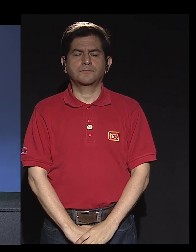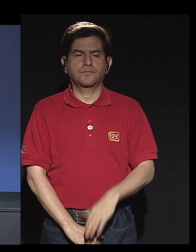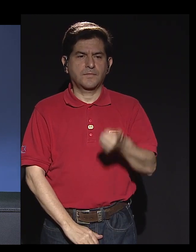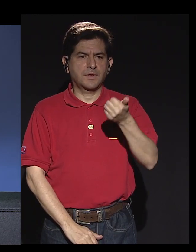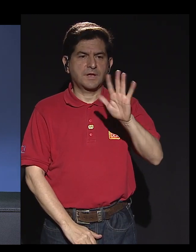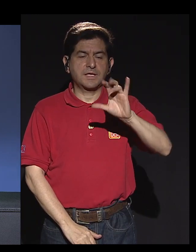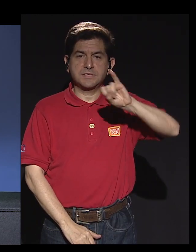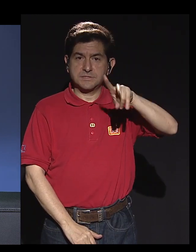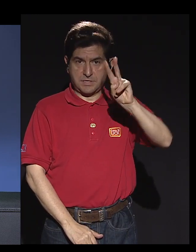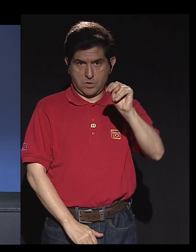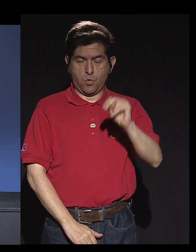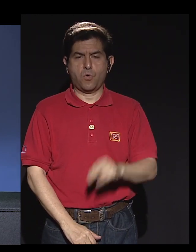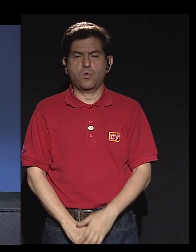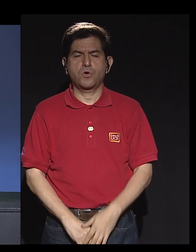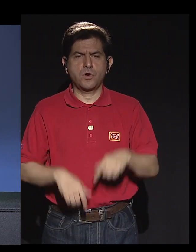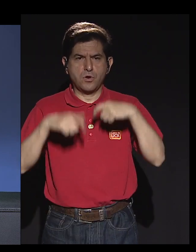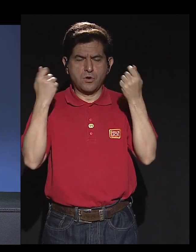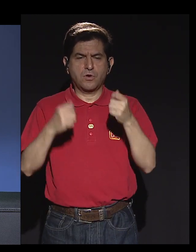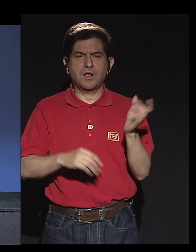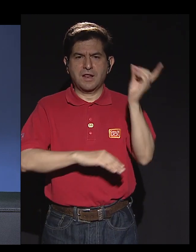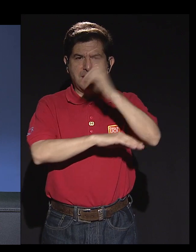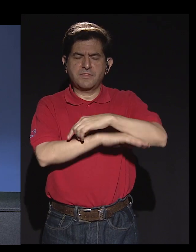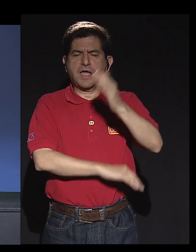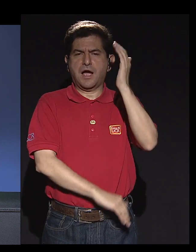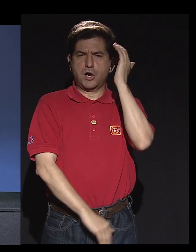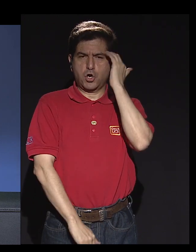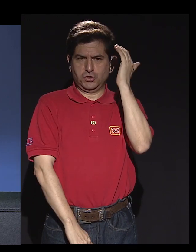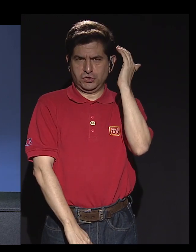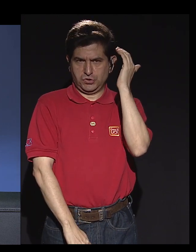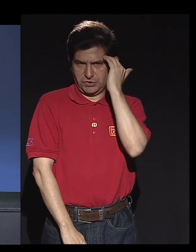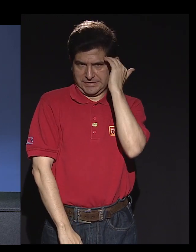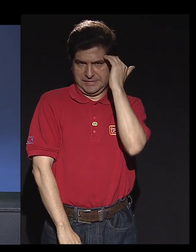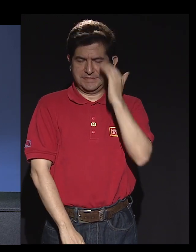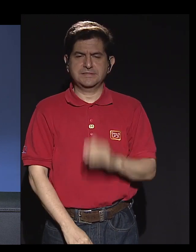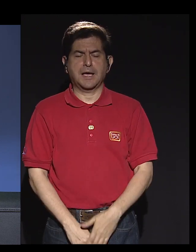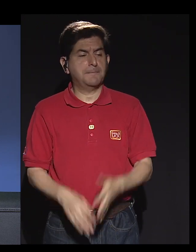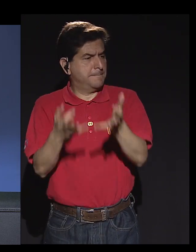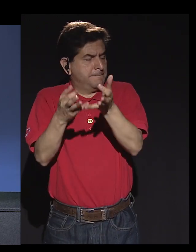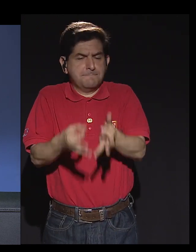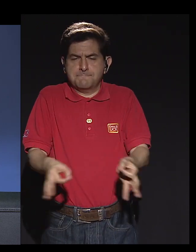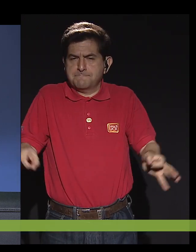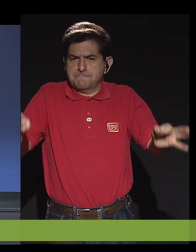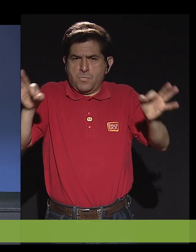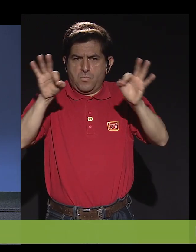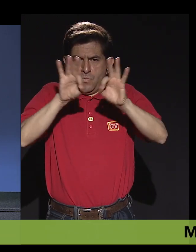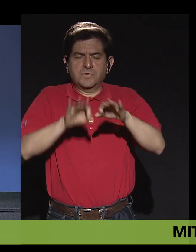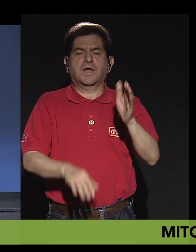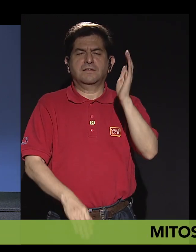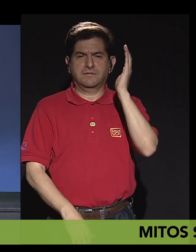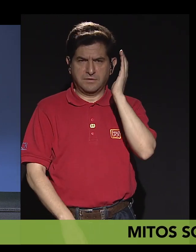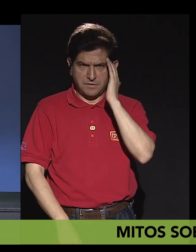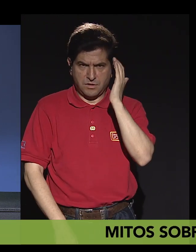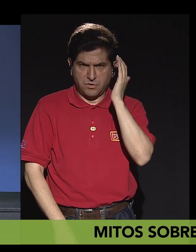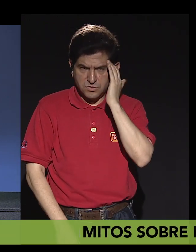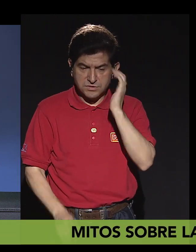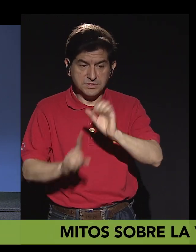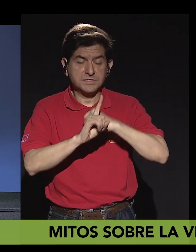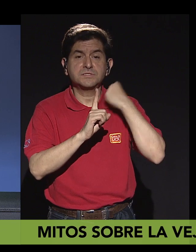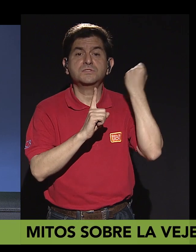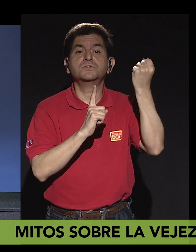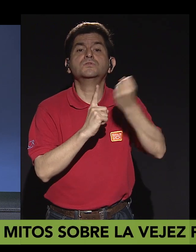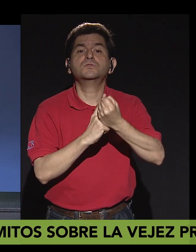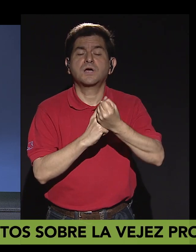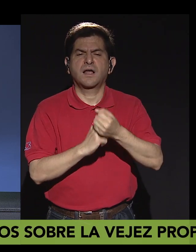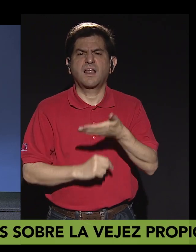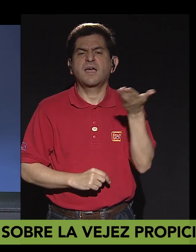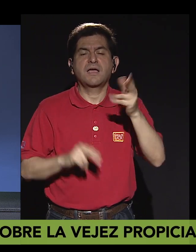El 15 de junio en realidad se celebra el Día de la Toma de Conciencia, que es tan fundamental, crear esa conciencia en la